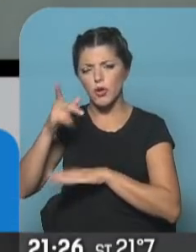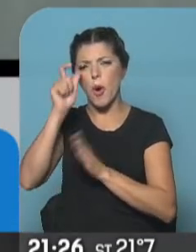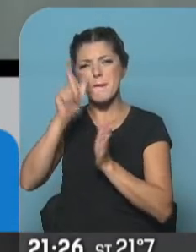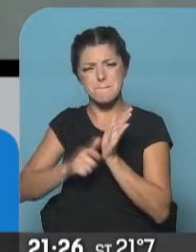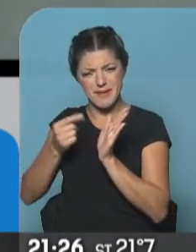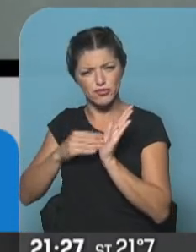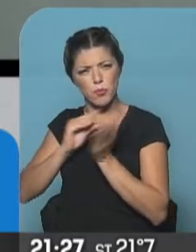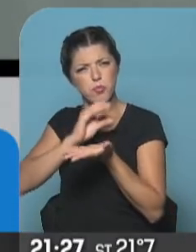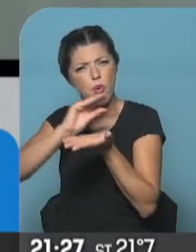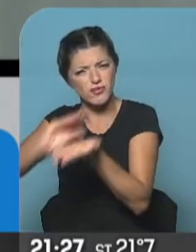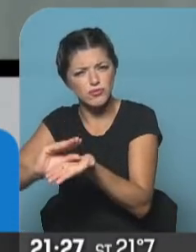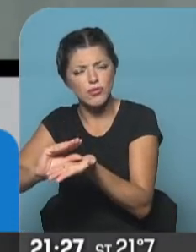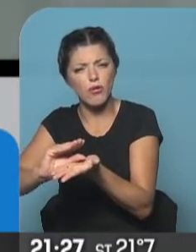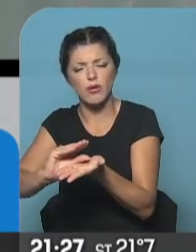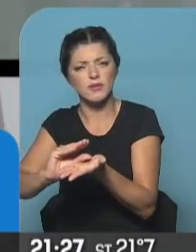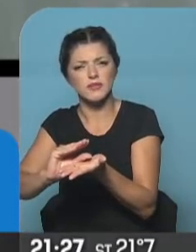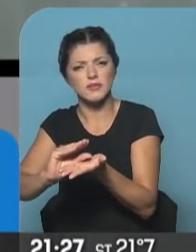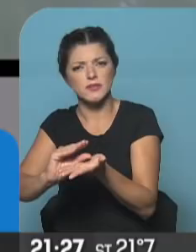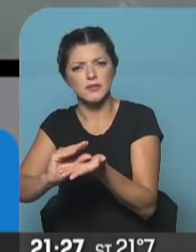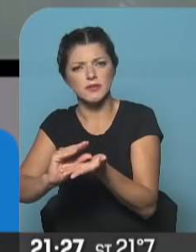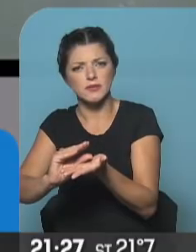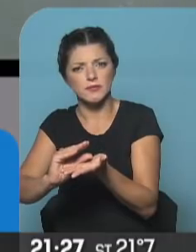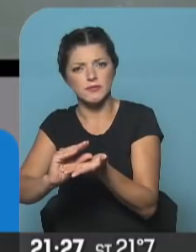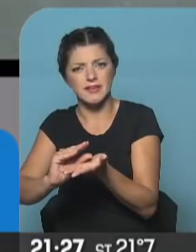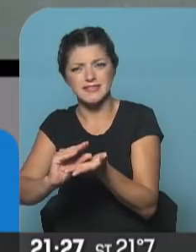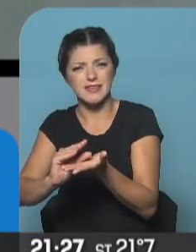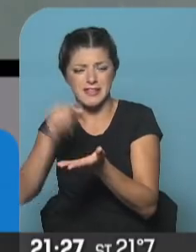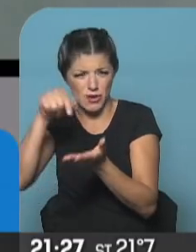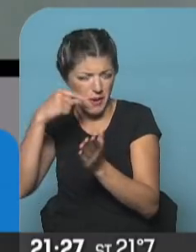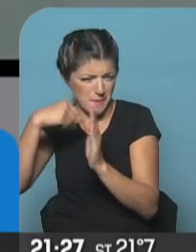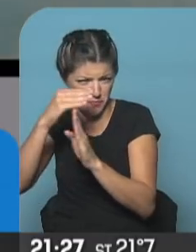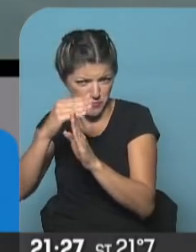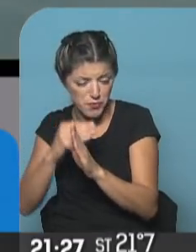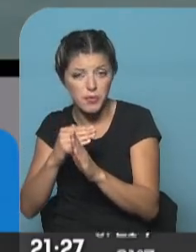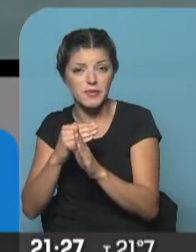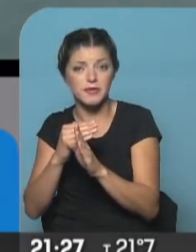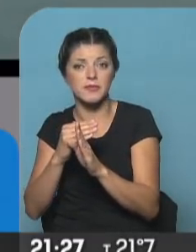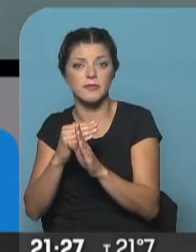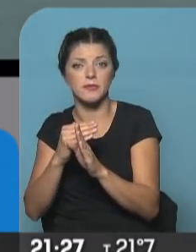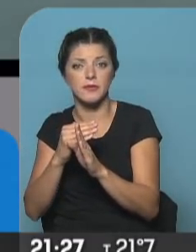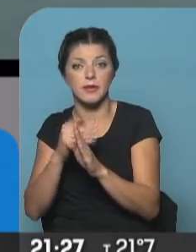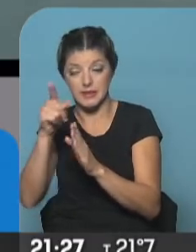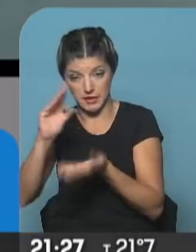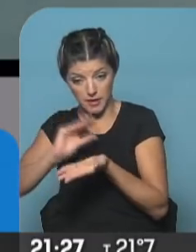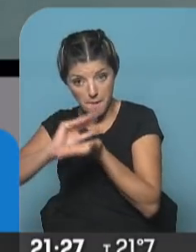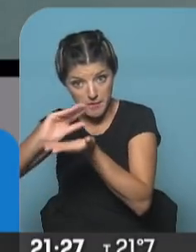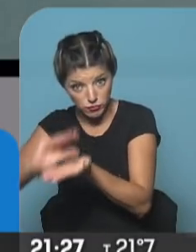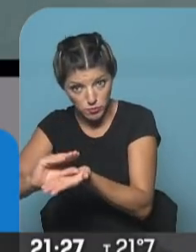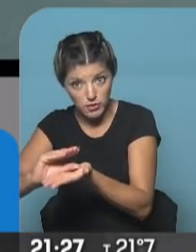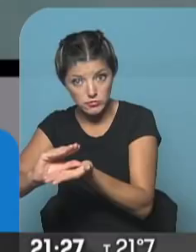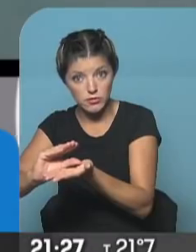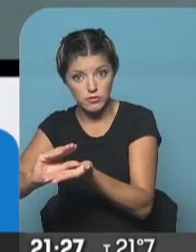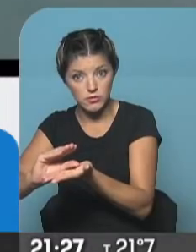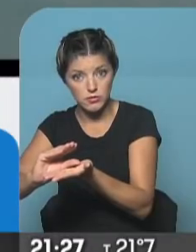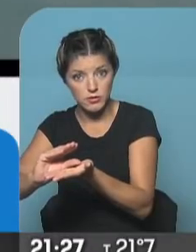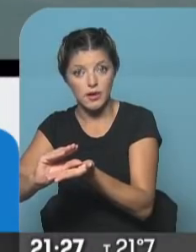que está en un punto porcentual del PIB o más bajo todavía, y de ese presupuesto con esta composición